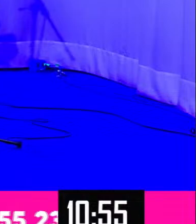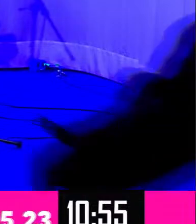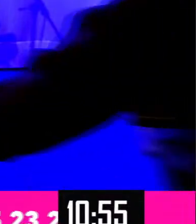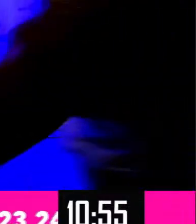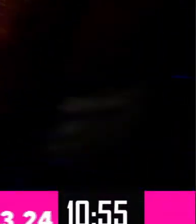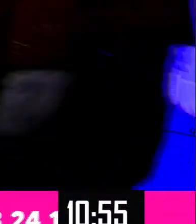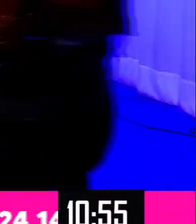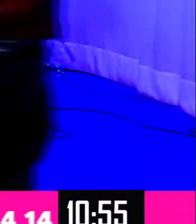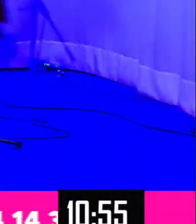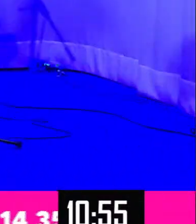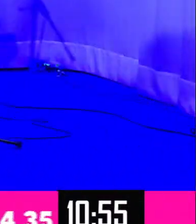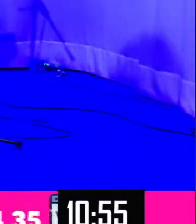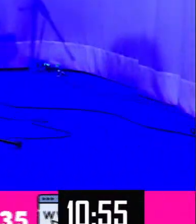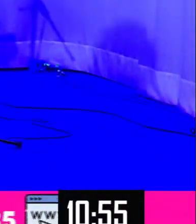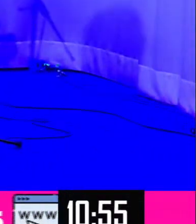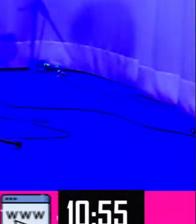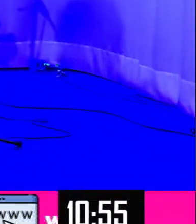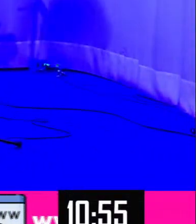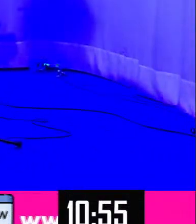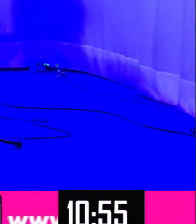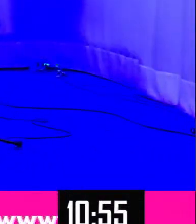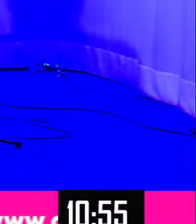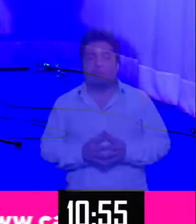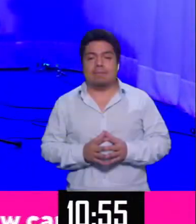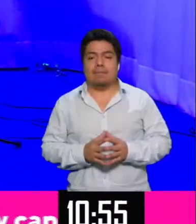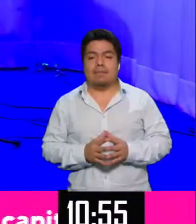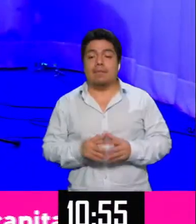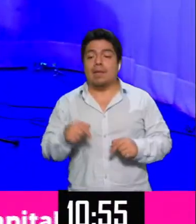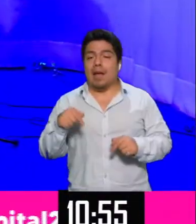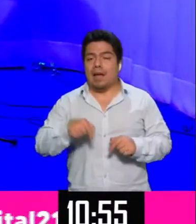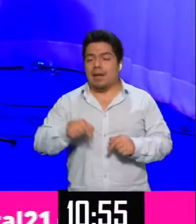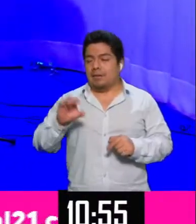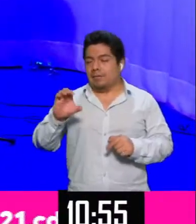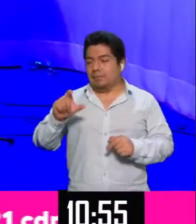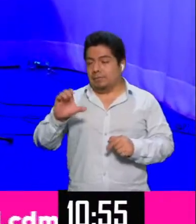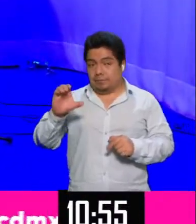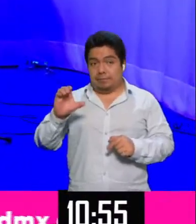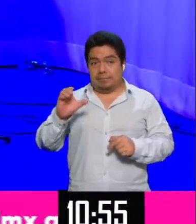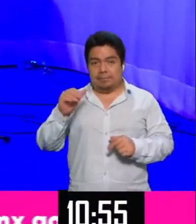Aquí el capitán Ándele. poniéndonos a bailonguear. Oiga,